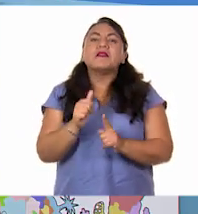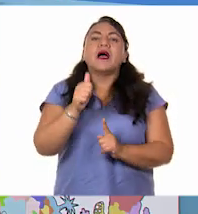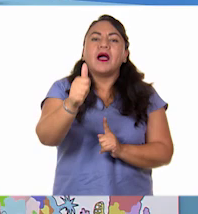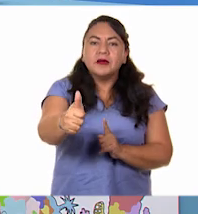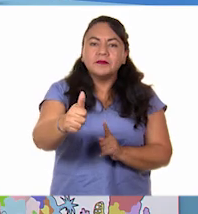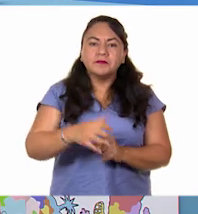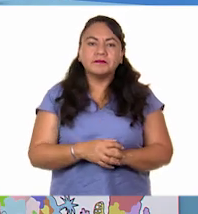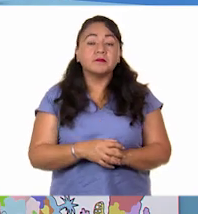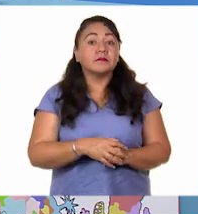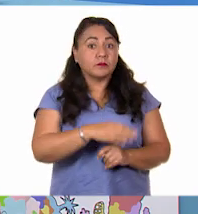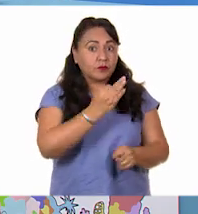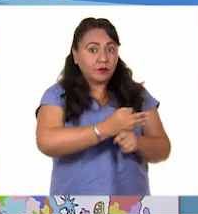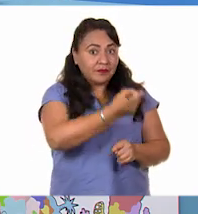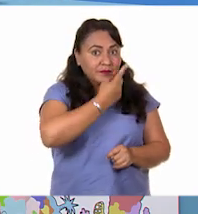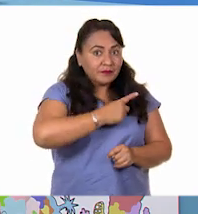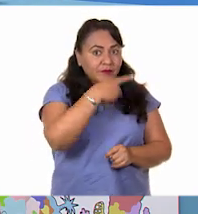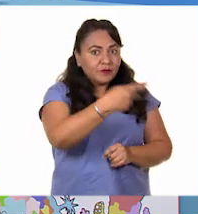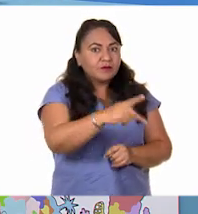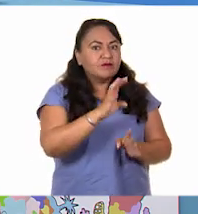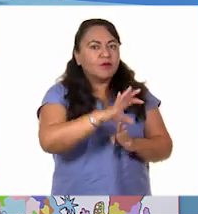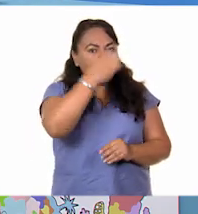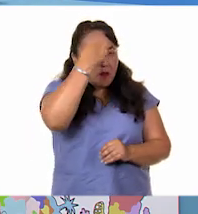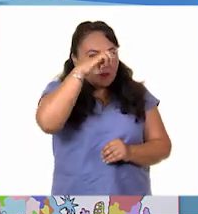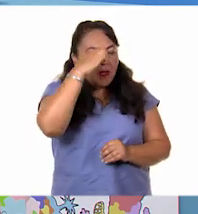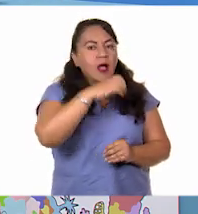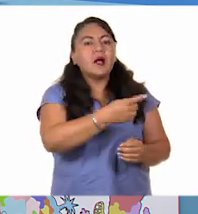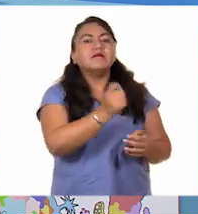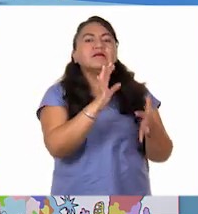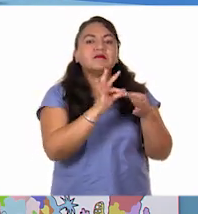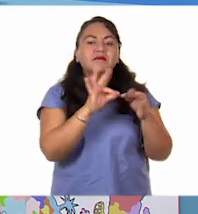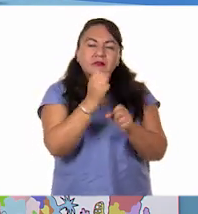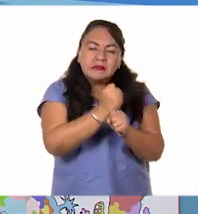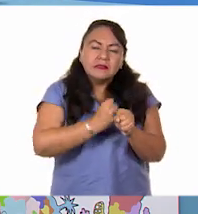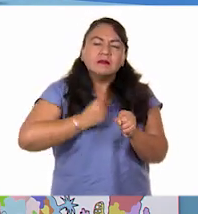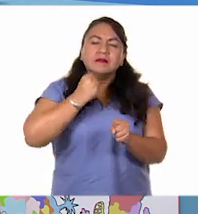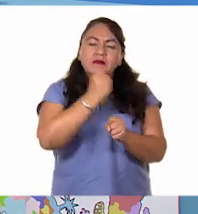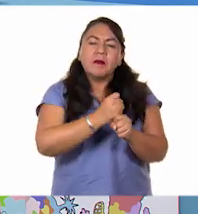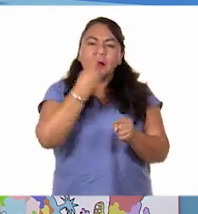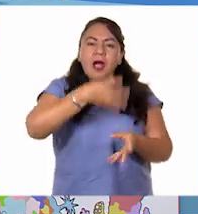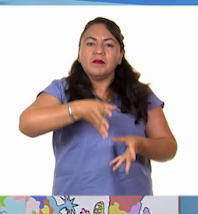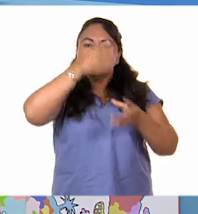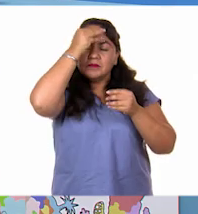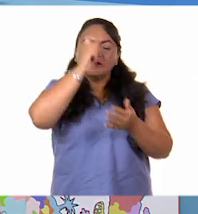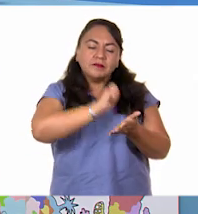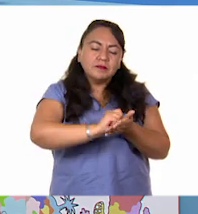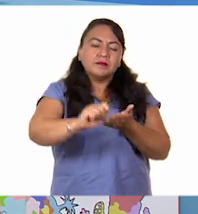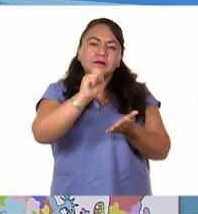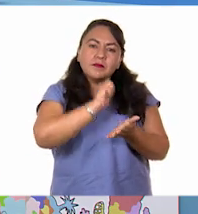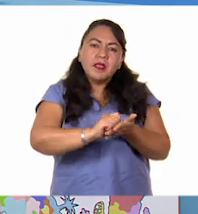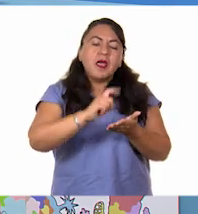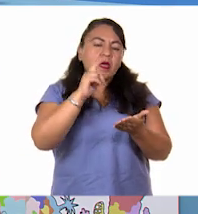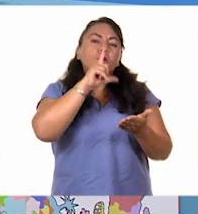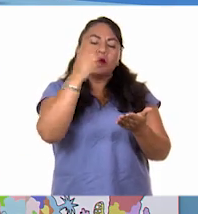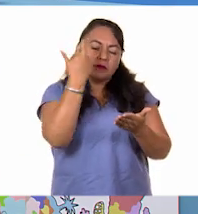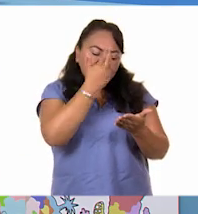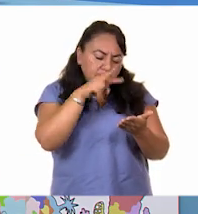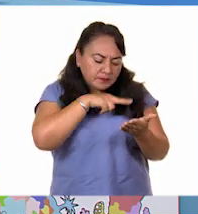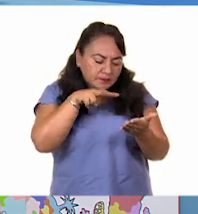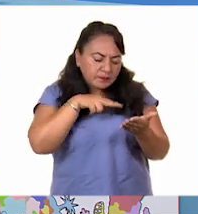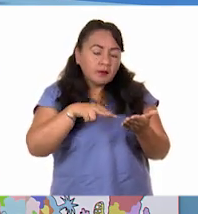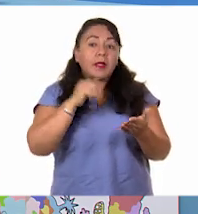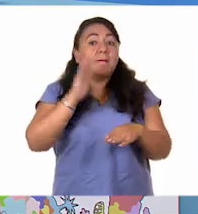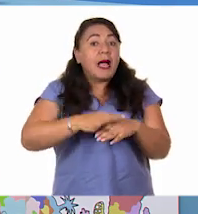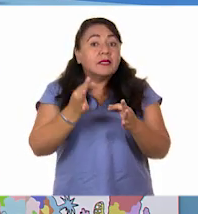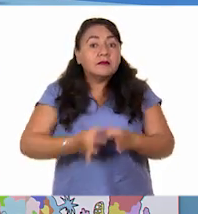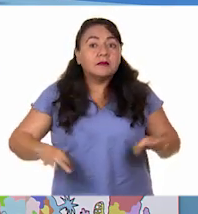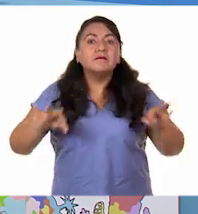que tu testimonio nos muestra la importancia de la práctica para aprender a escribir y revisar nuestros textos y sobre todo la